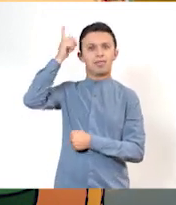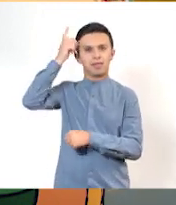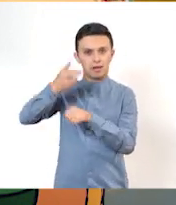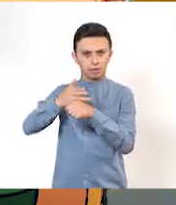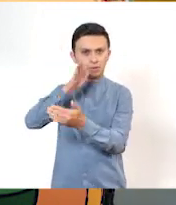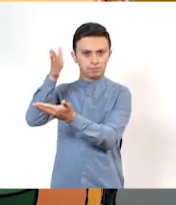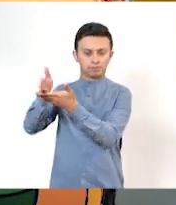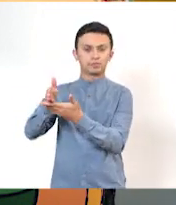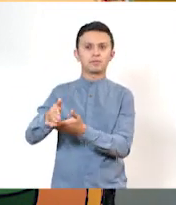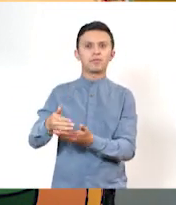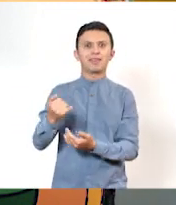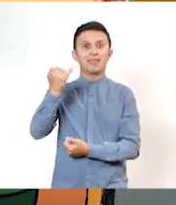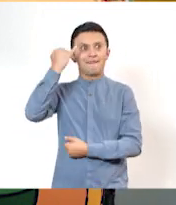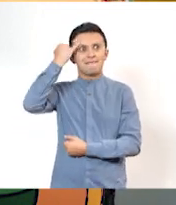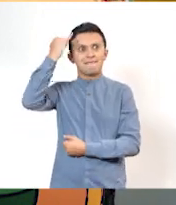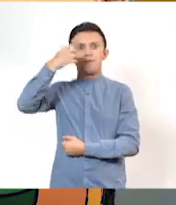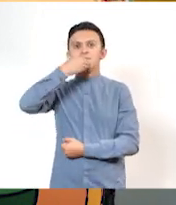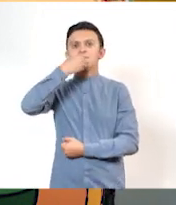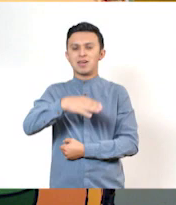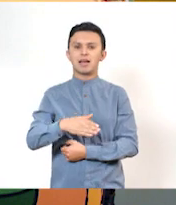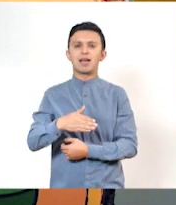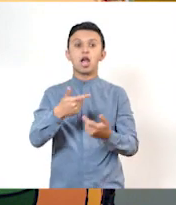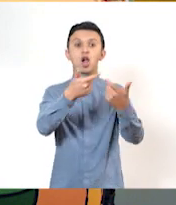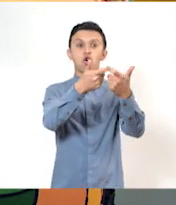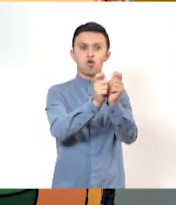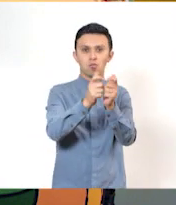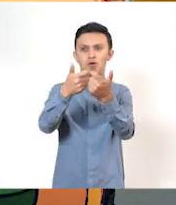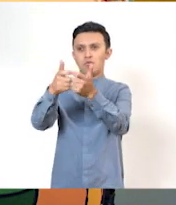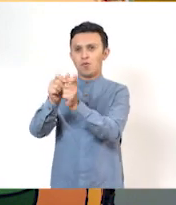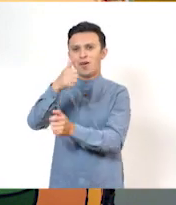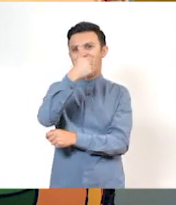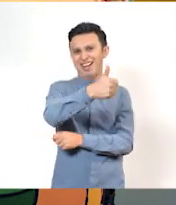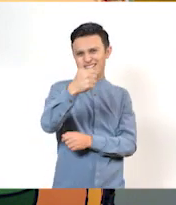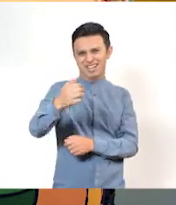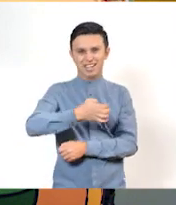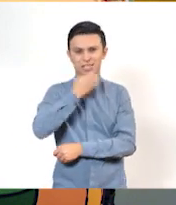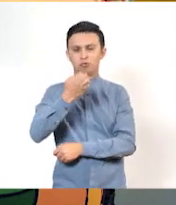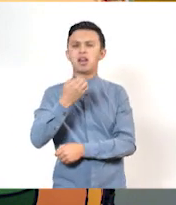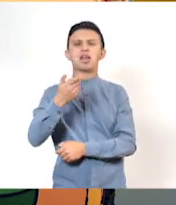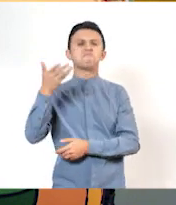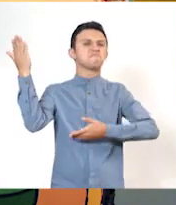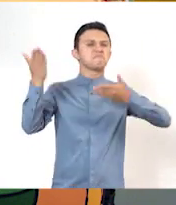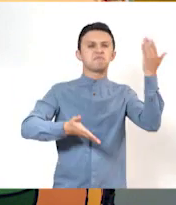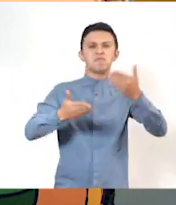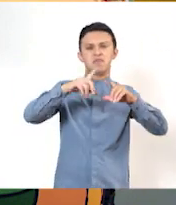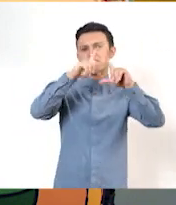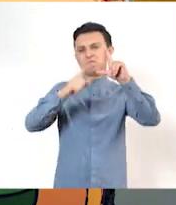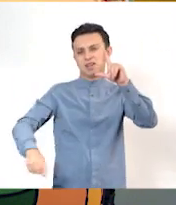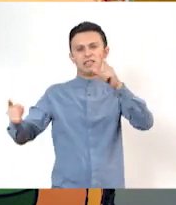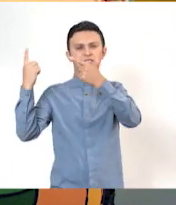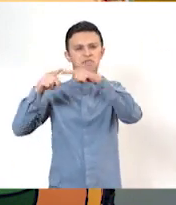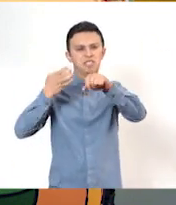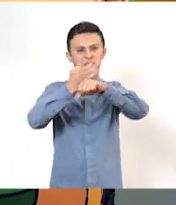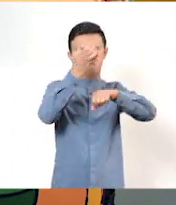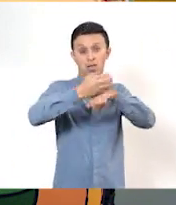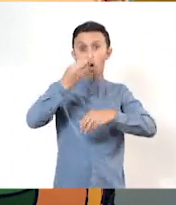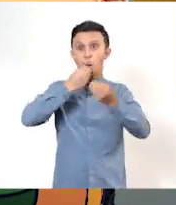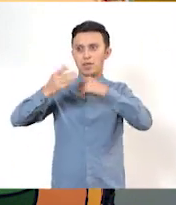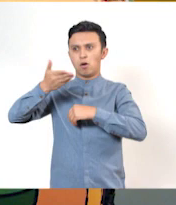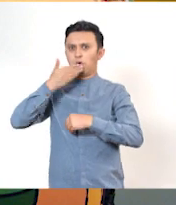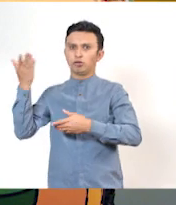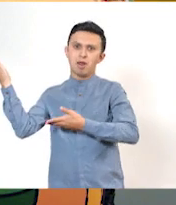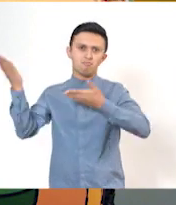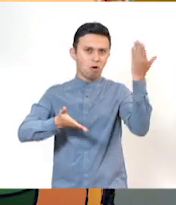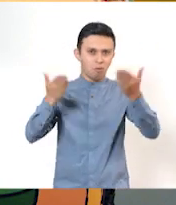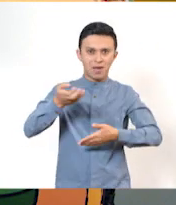maravillosa, que los grupos de toda la escuela llevaran comida de todos los estados de la República. Se dieron un gran